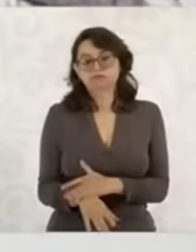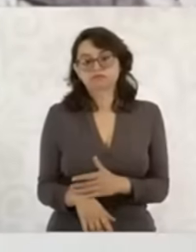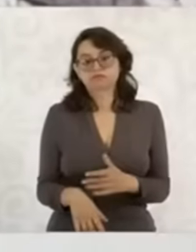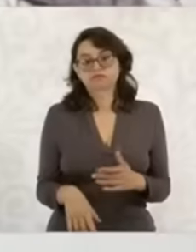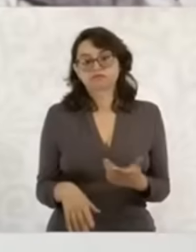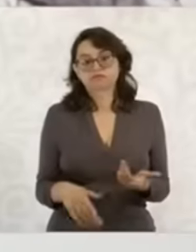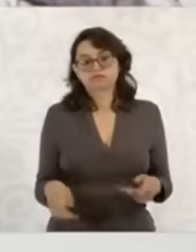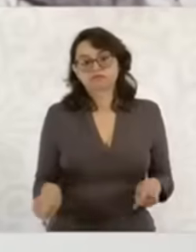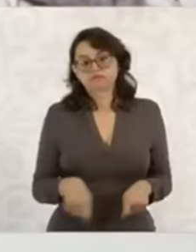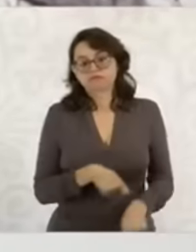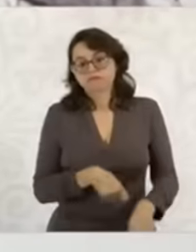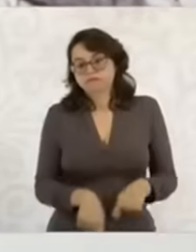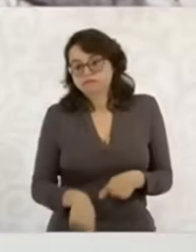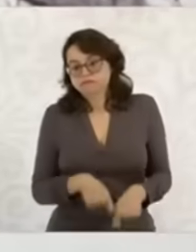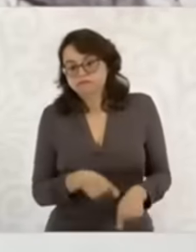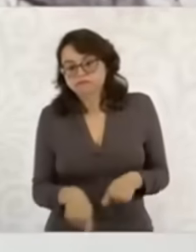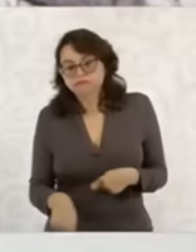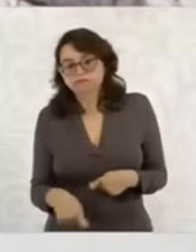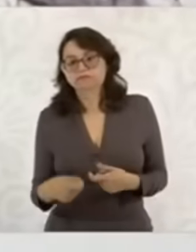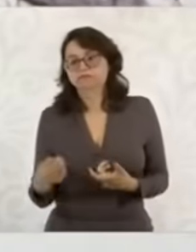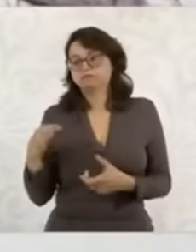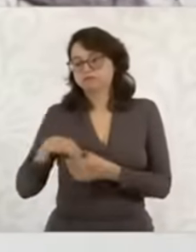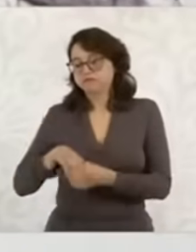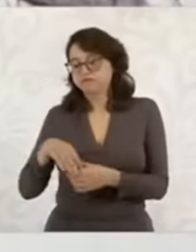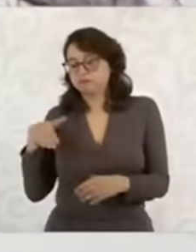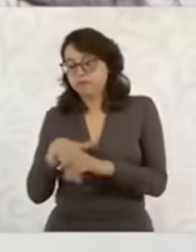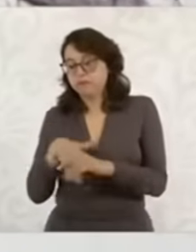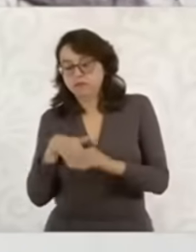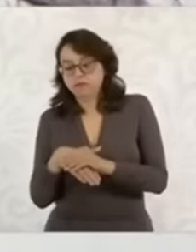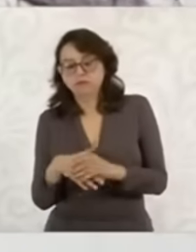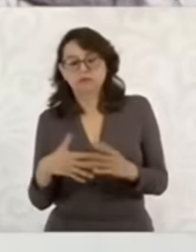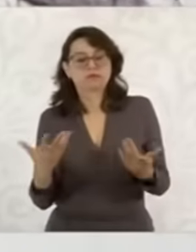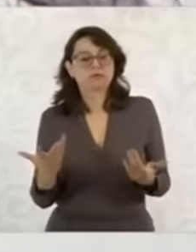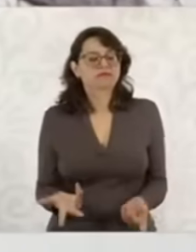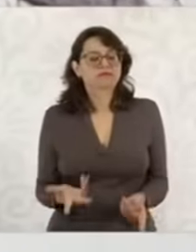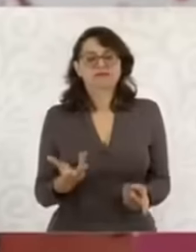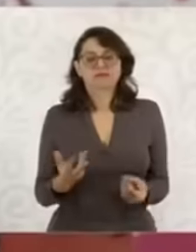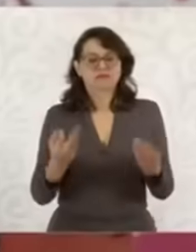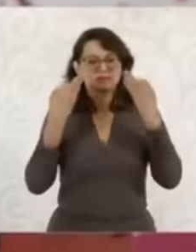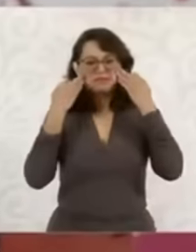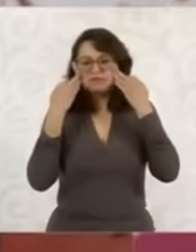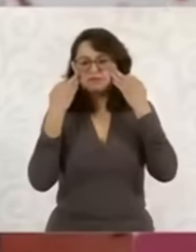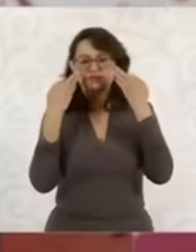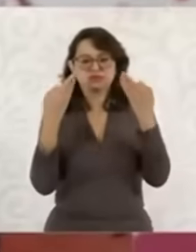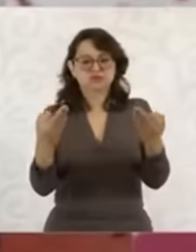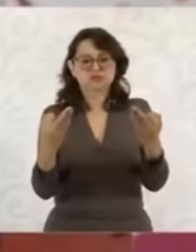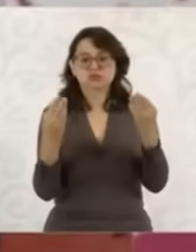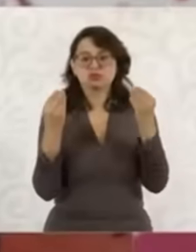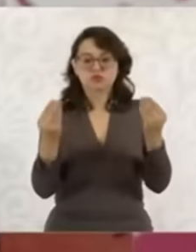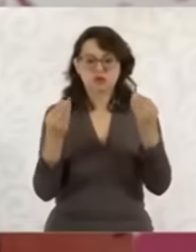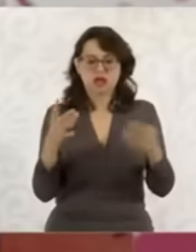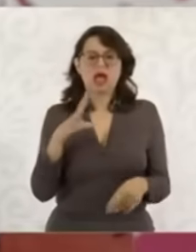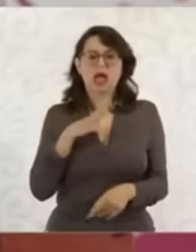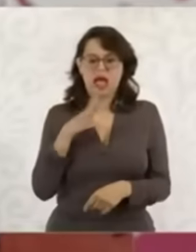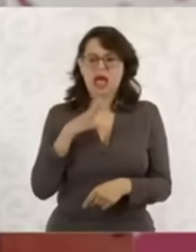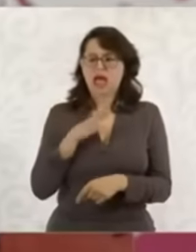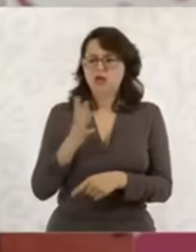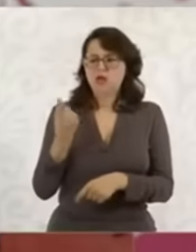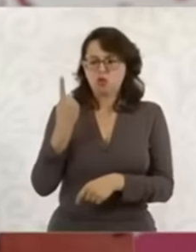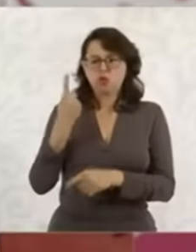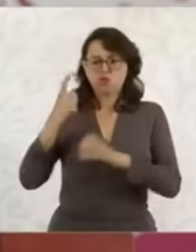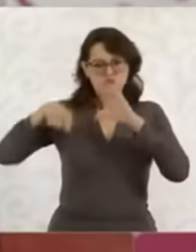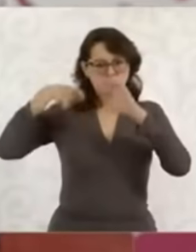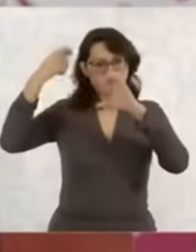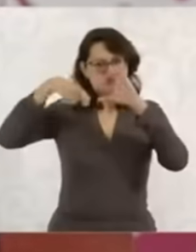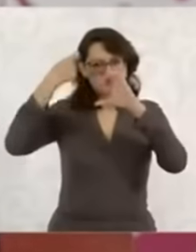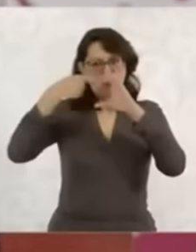presuntamente modificar, a meter votos. Muchas evidencias. Vean la película El Fraude, ahí viene, de